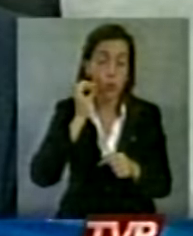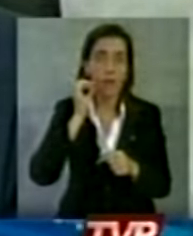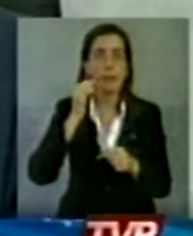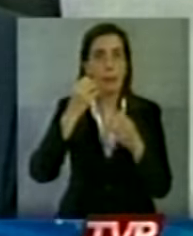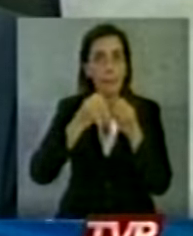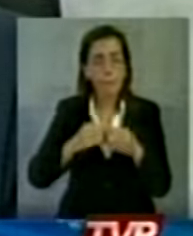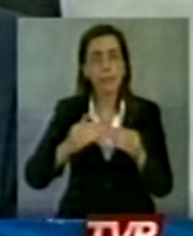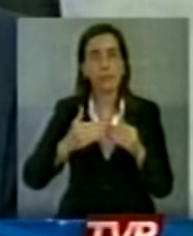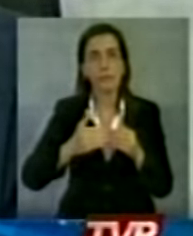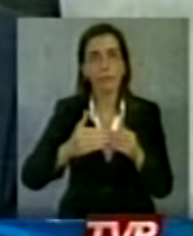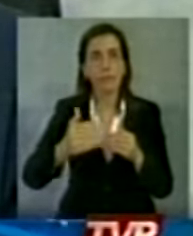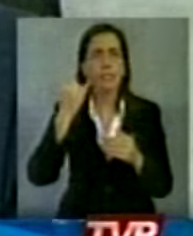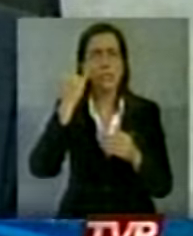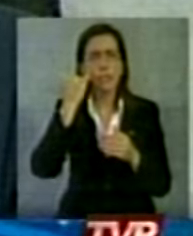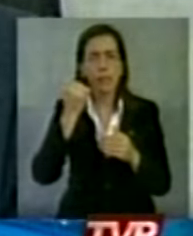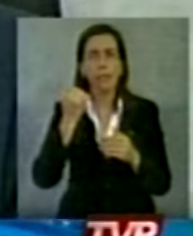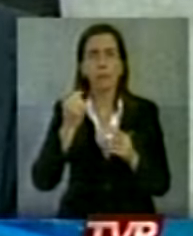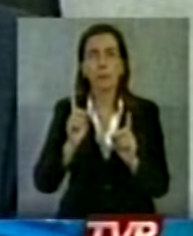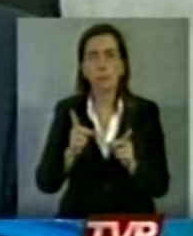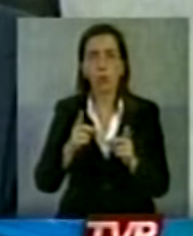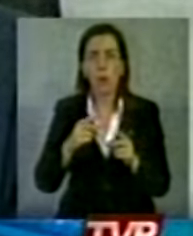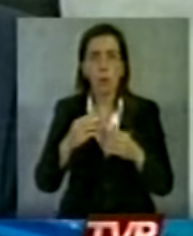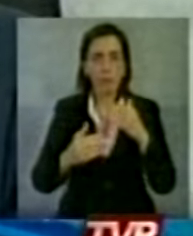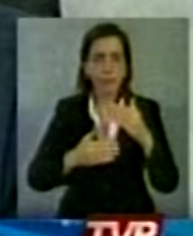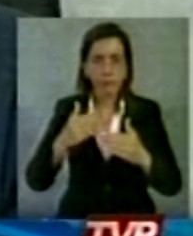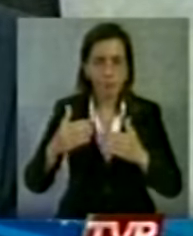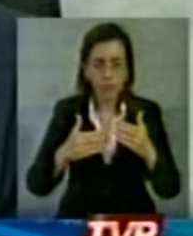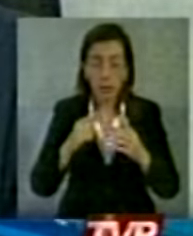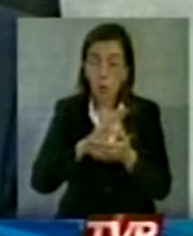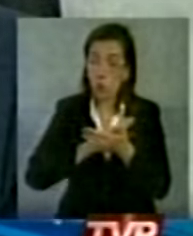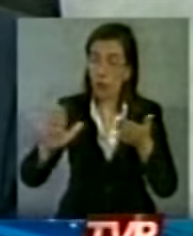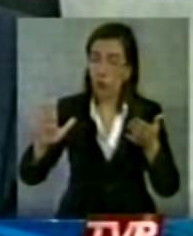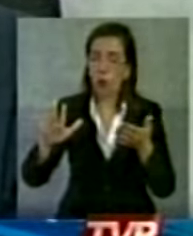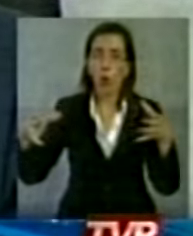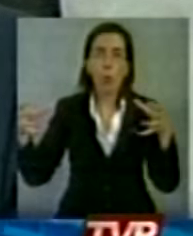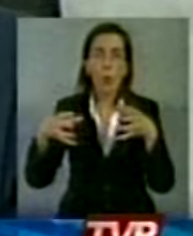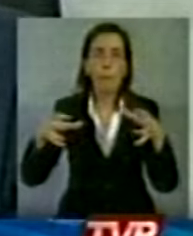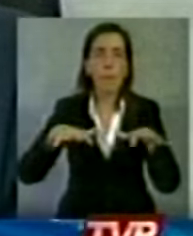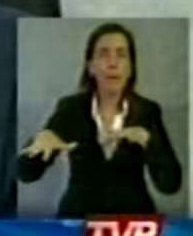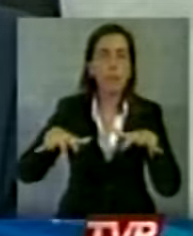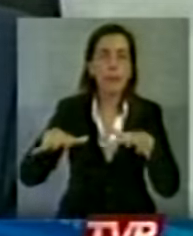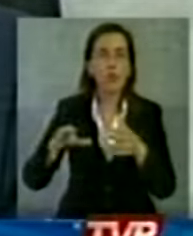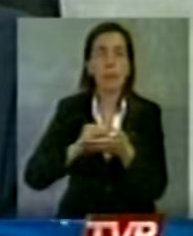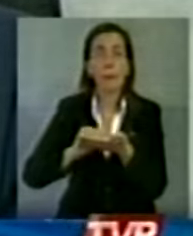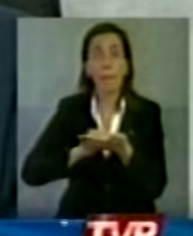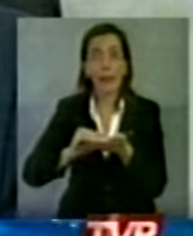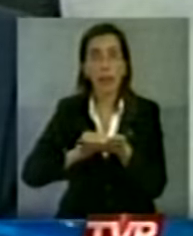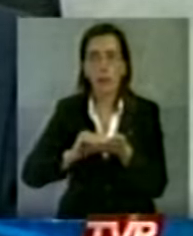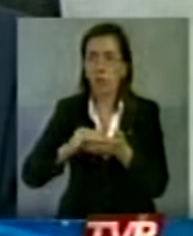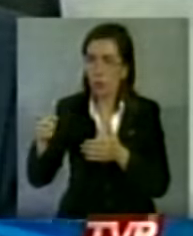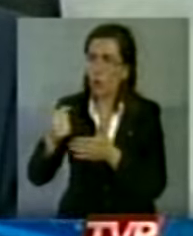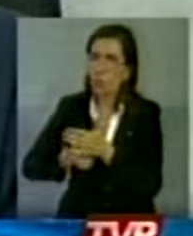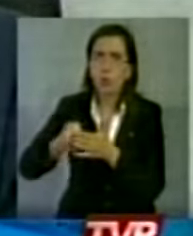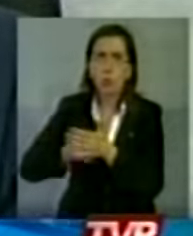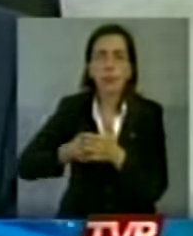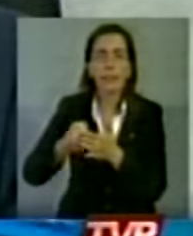desarrollo a un poderoso movimiento obrero azucarero que luchó por reivindicaciones